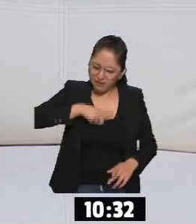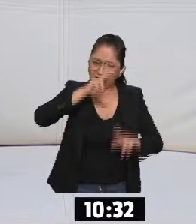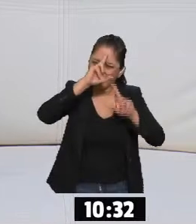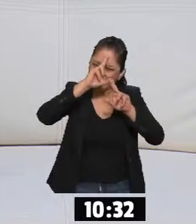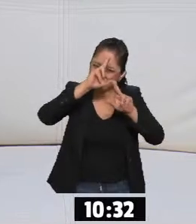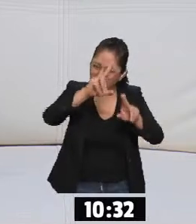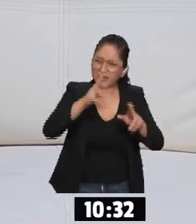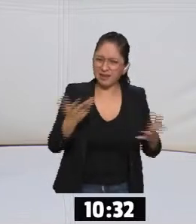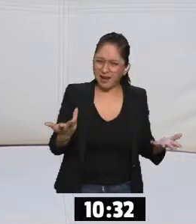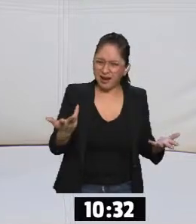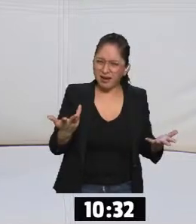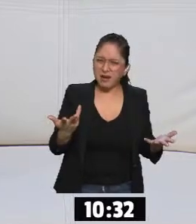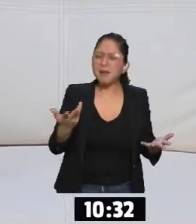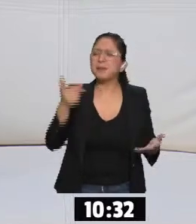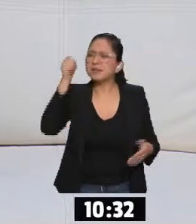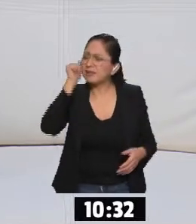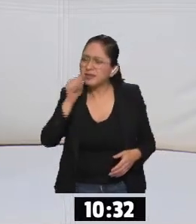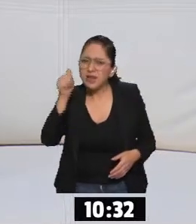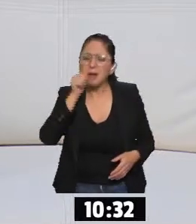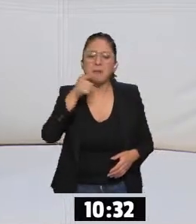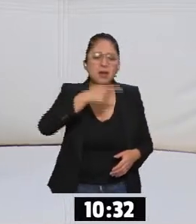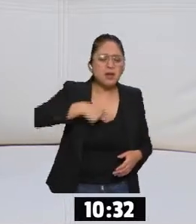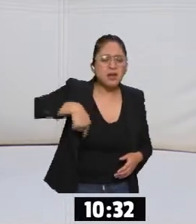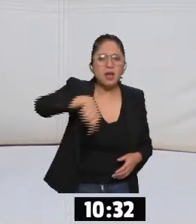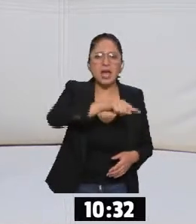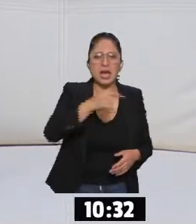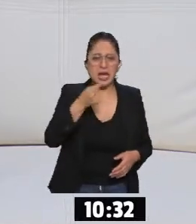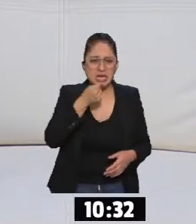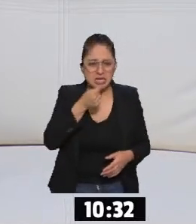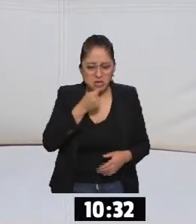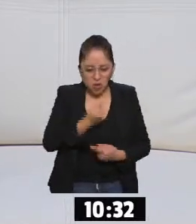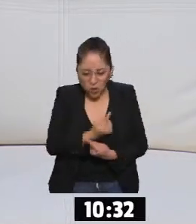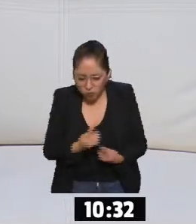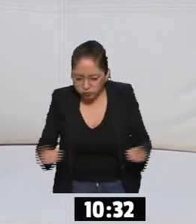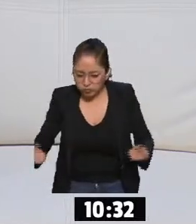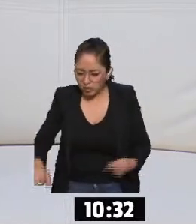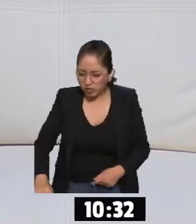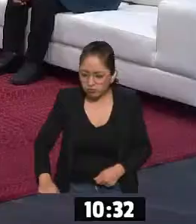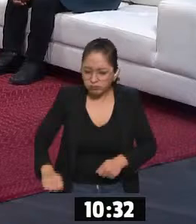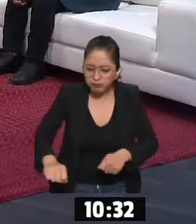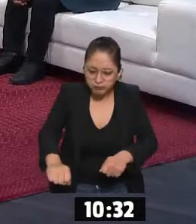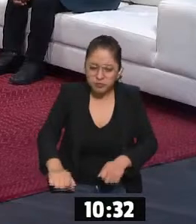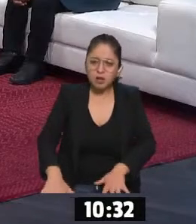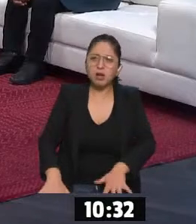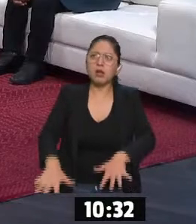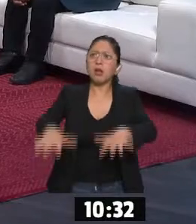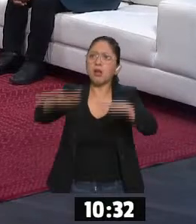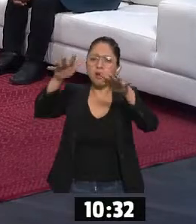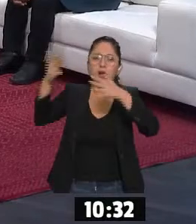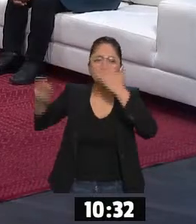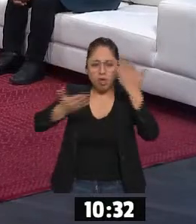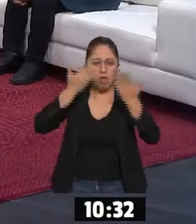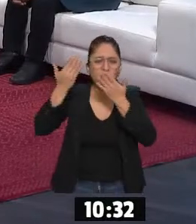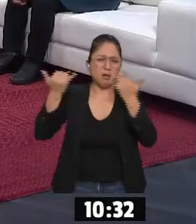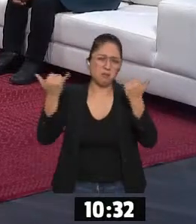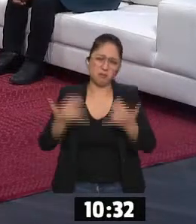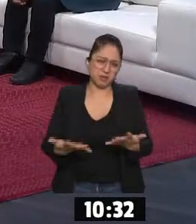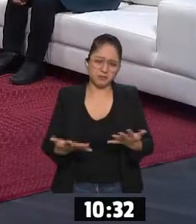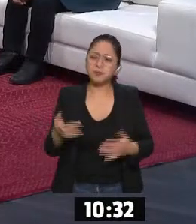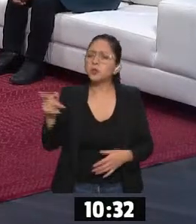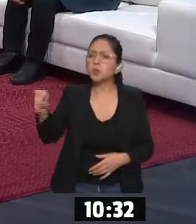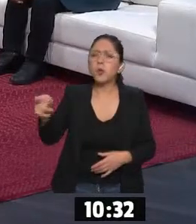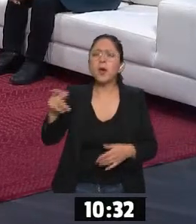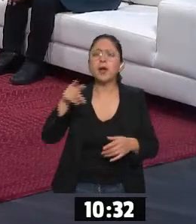va desde los niños en guardería hasta el posgrado. ¿Qué página nos recomiendas como para leer más al